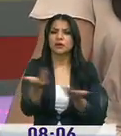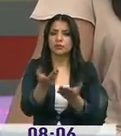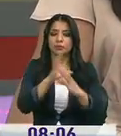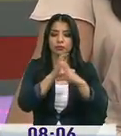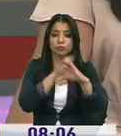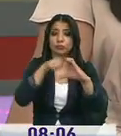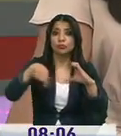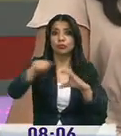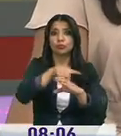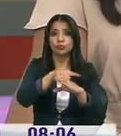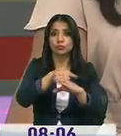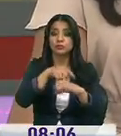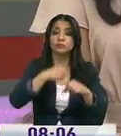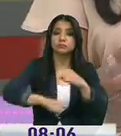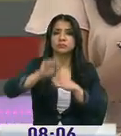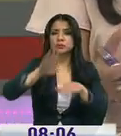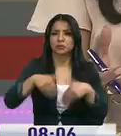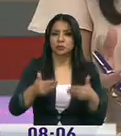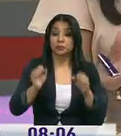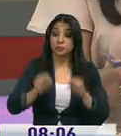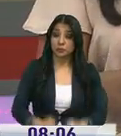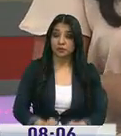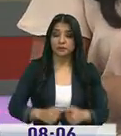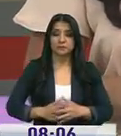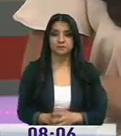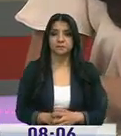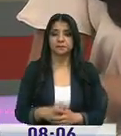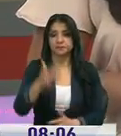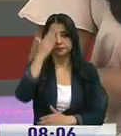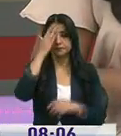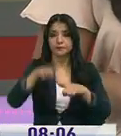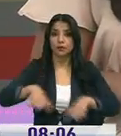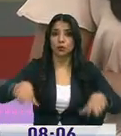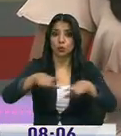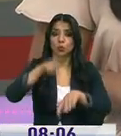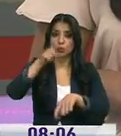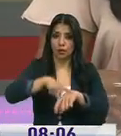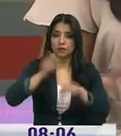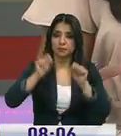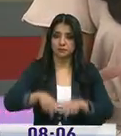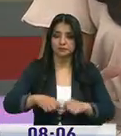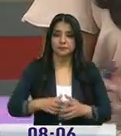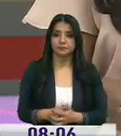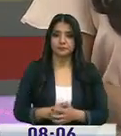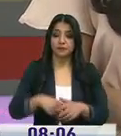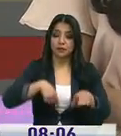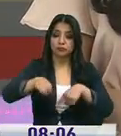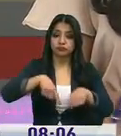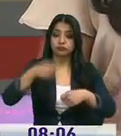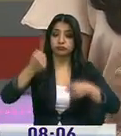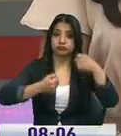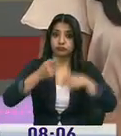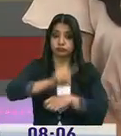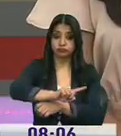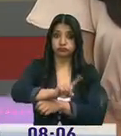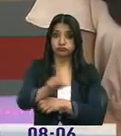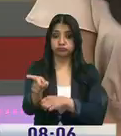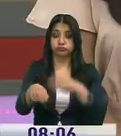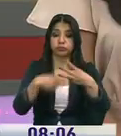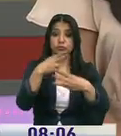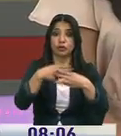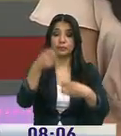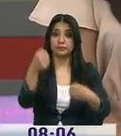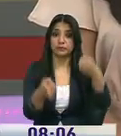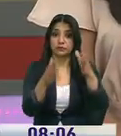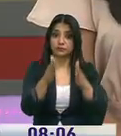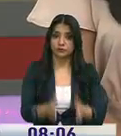la que están realizando su viaje ellos podrán saber la ubicación en tiempo real la velocidad de la unidad además el nombre del conductor